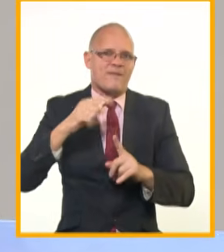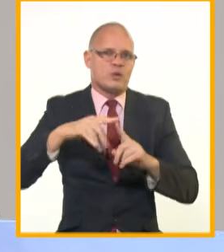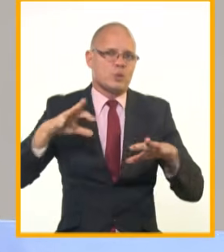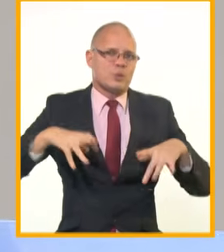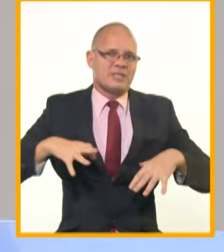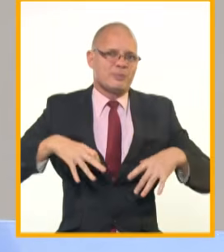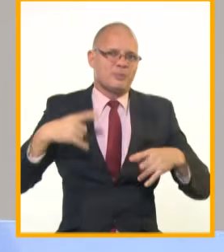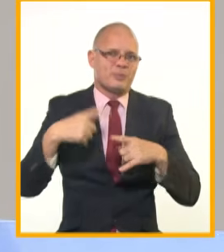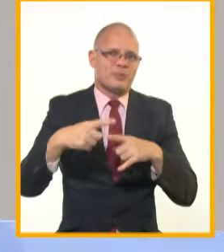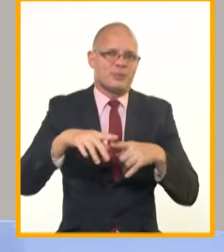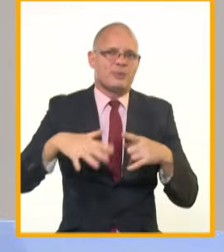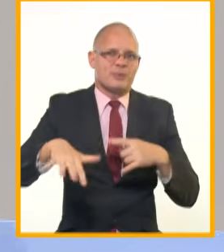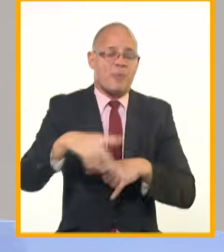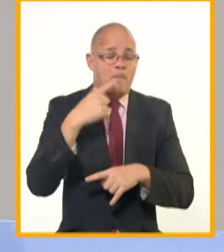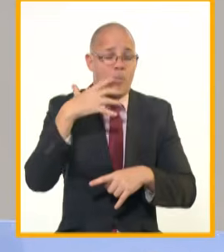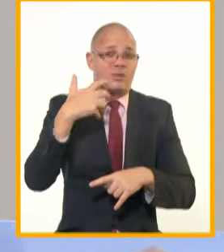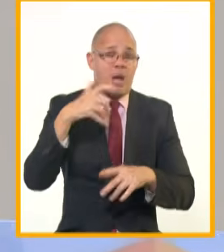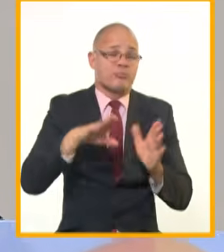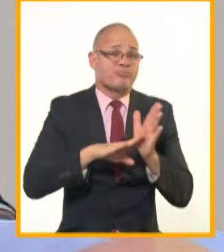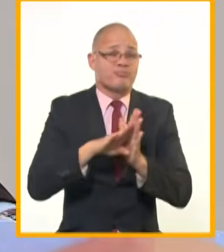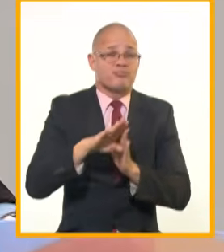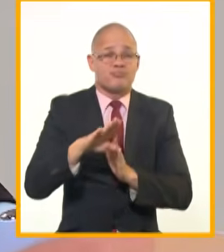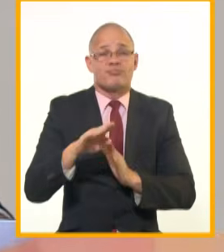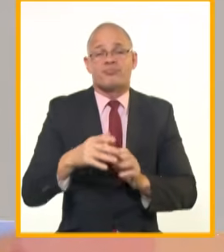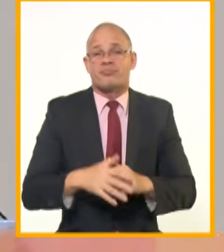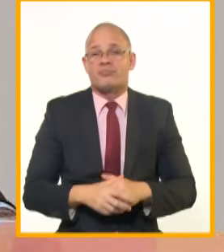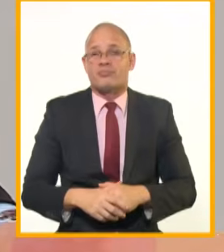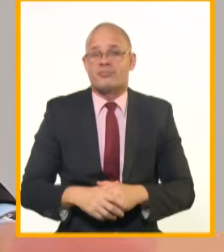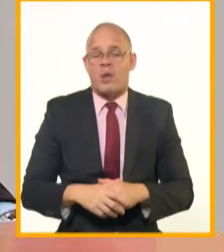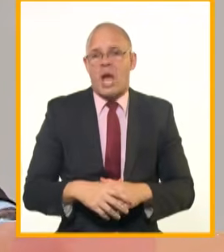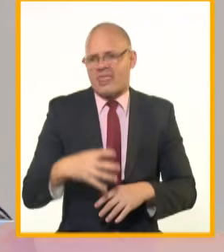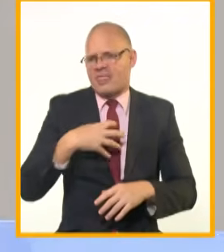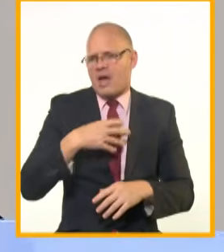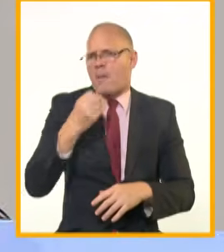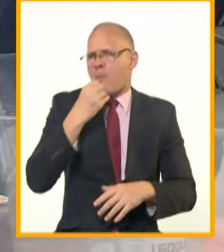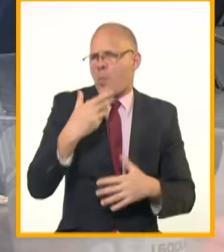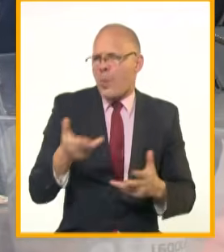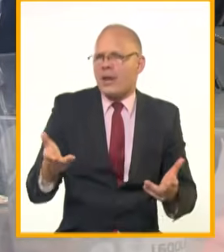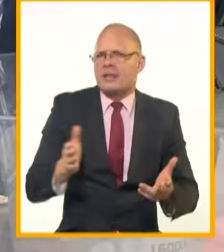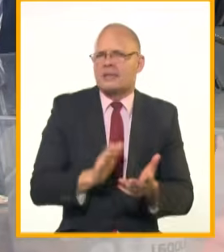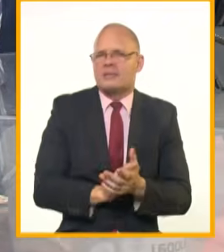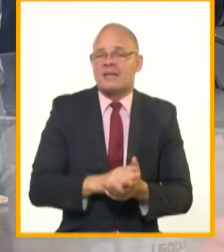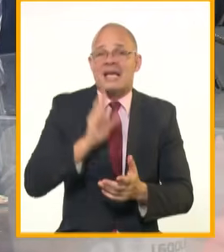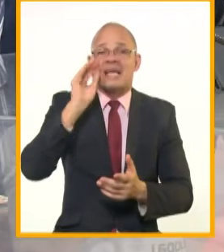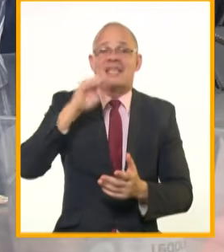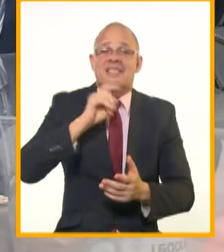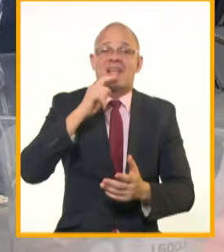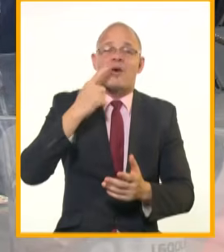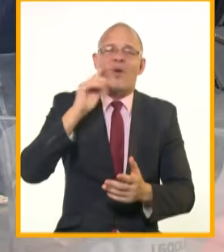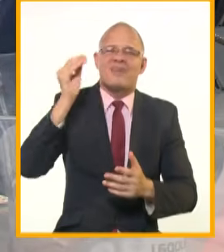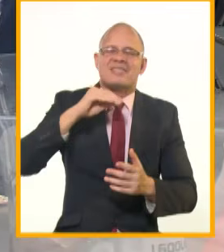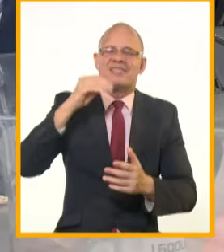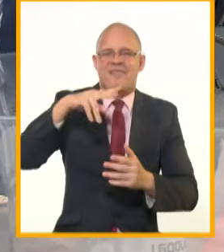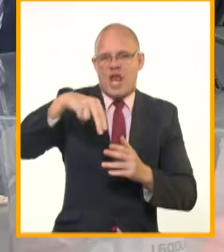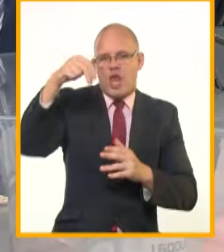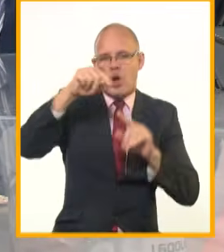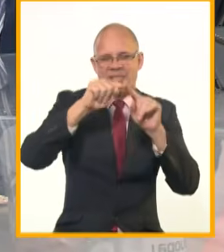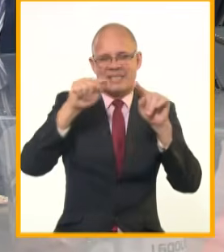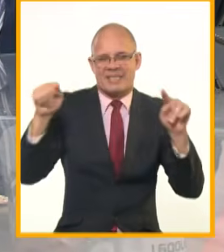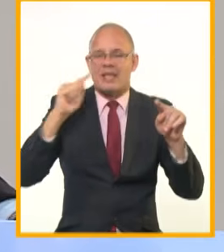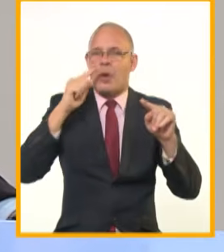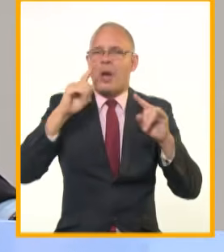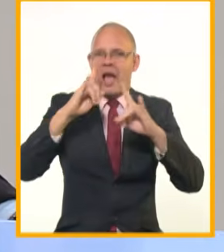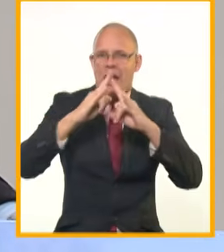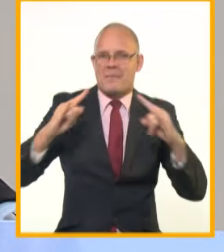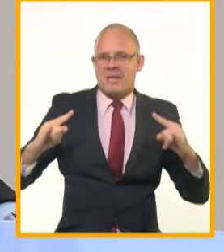también convertirnos en una provincia turística, por las instalaciones que tenemos, por el personal que tenemos y sobre todo